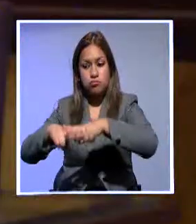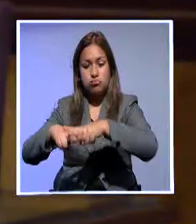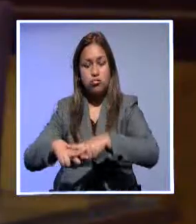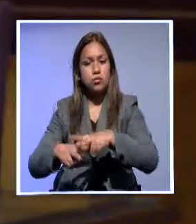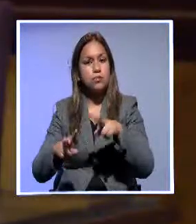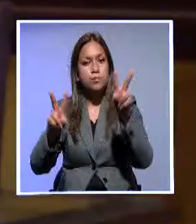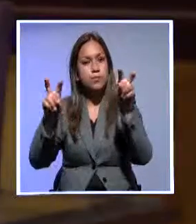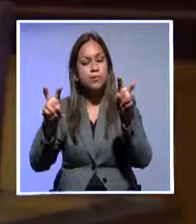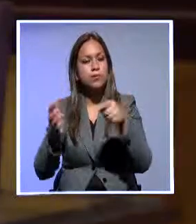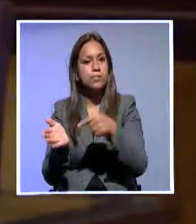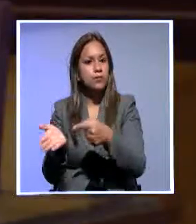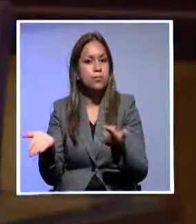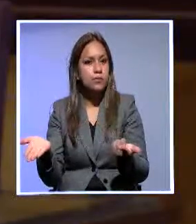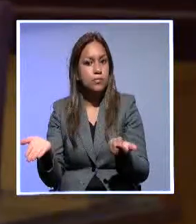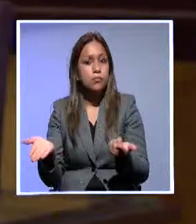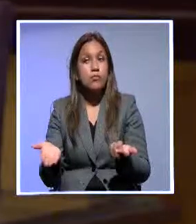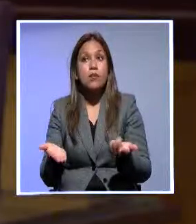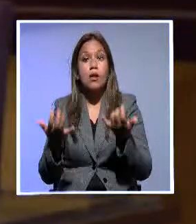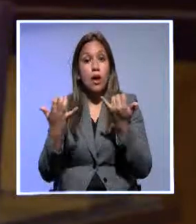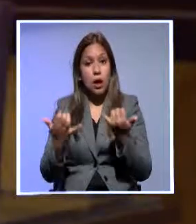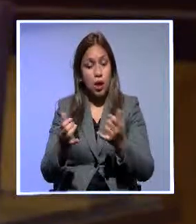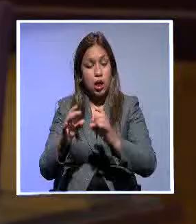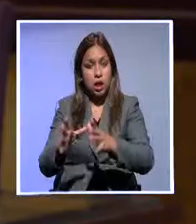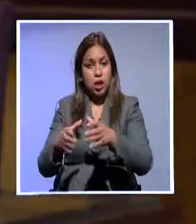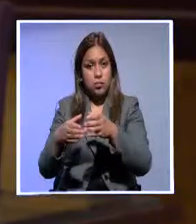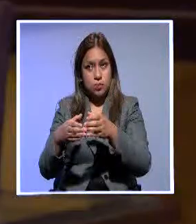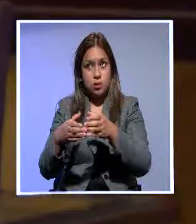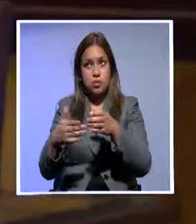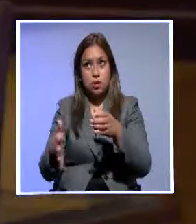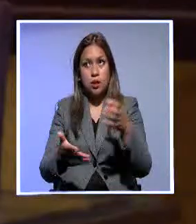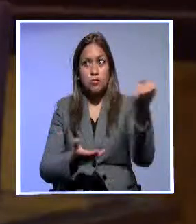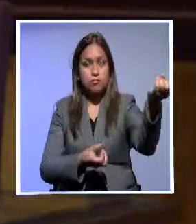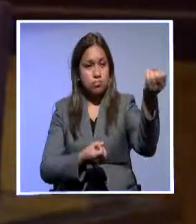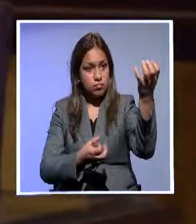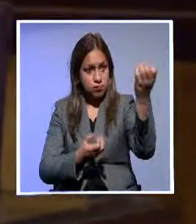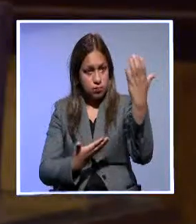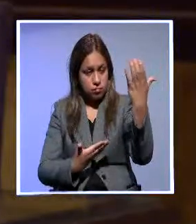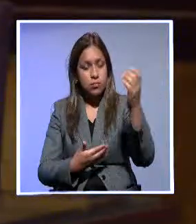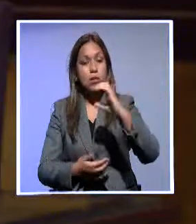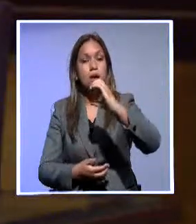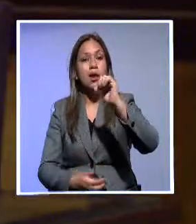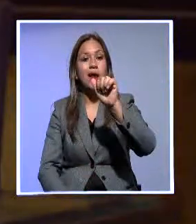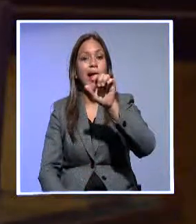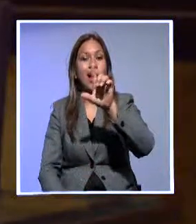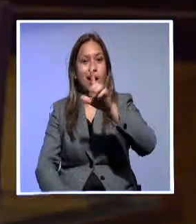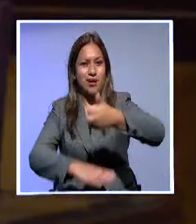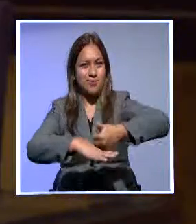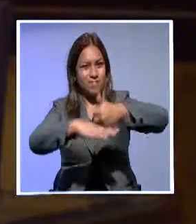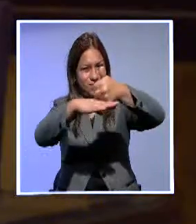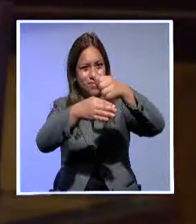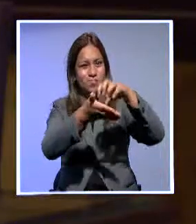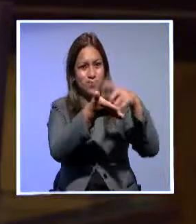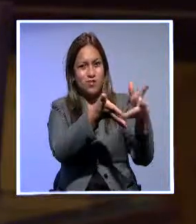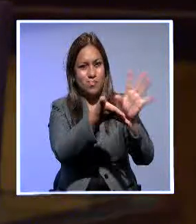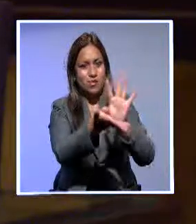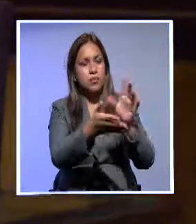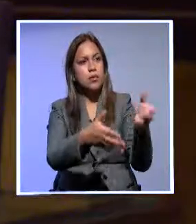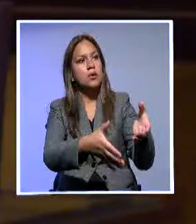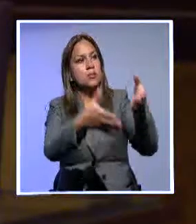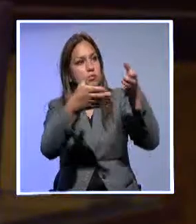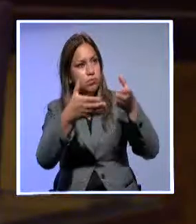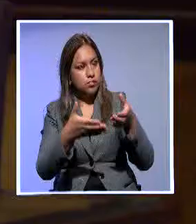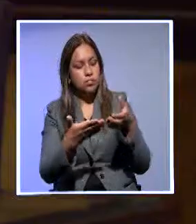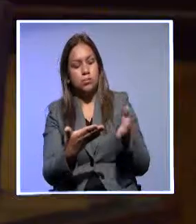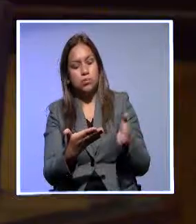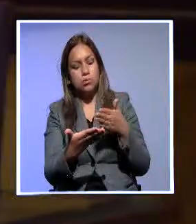la comisión lo que hizo fue abocar conocimientos sobre la resolución de alcalá alrededor de el tema de la comisión de justicia